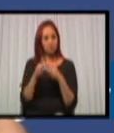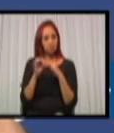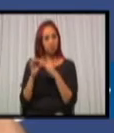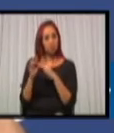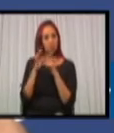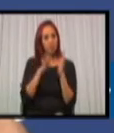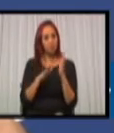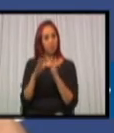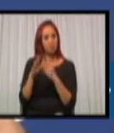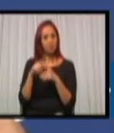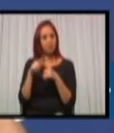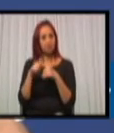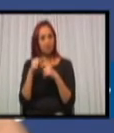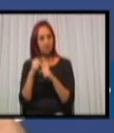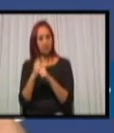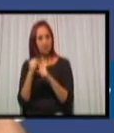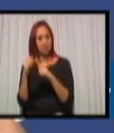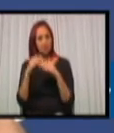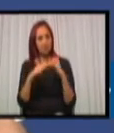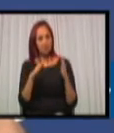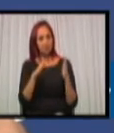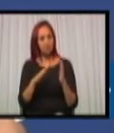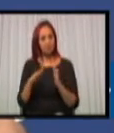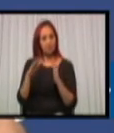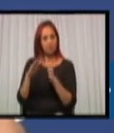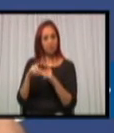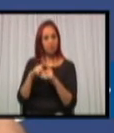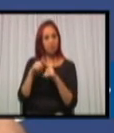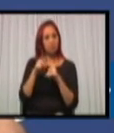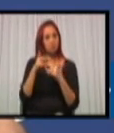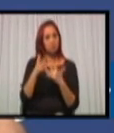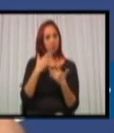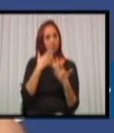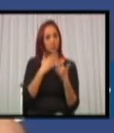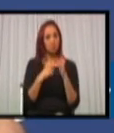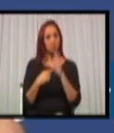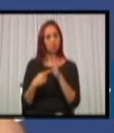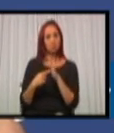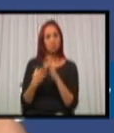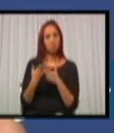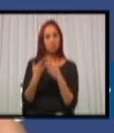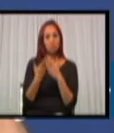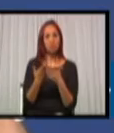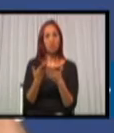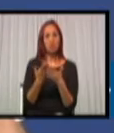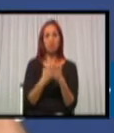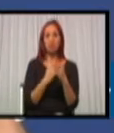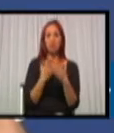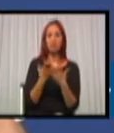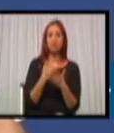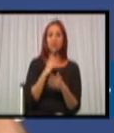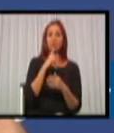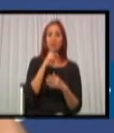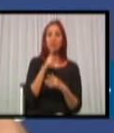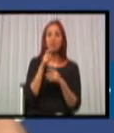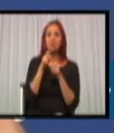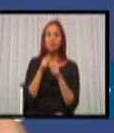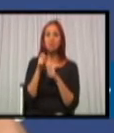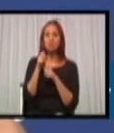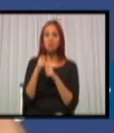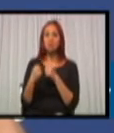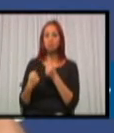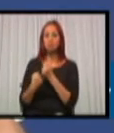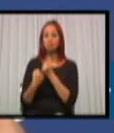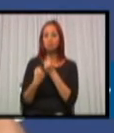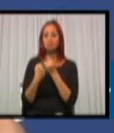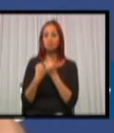planificación, hacer gestión en la parte de planificación. Y esos números que nos da la periodista ahora, pues de verdad que ese es un letargo en que ha caído la